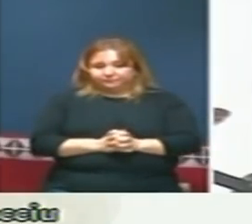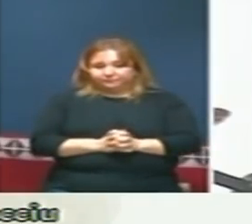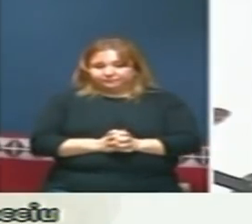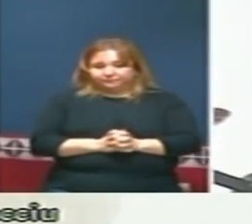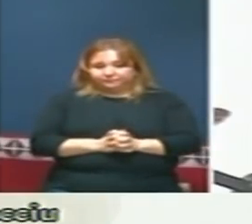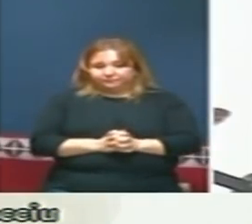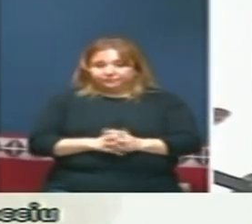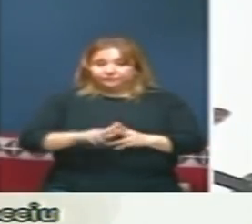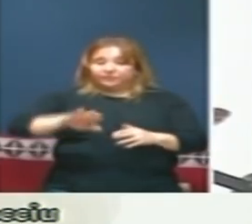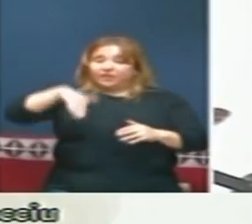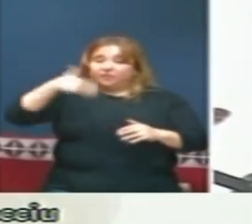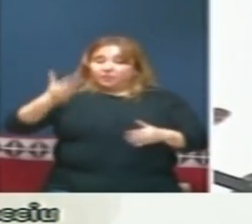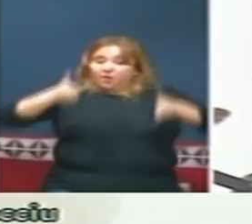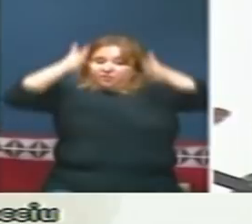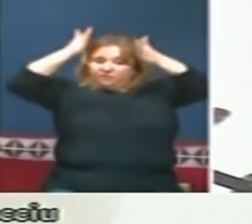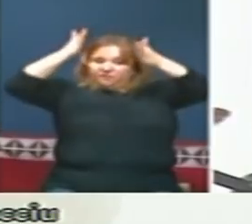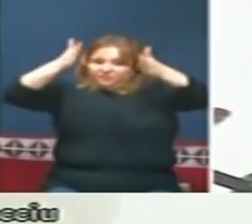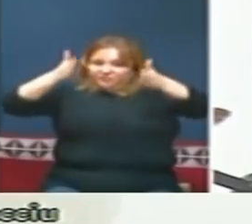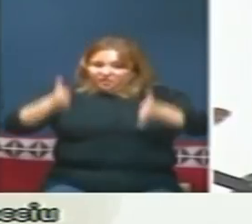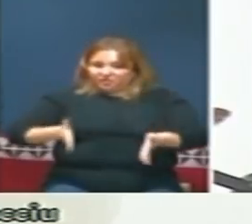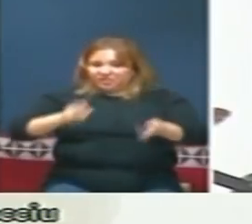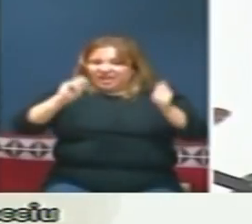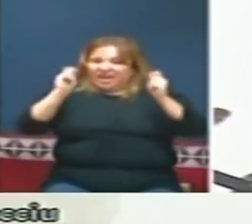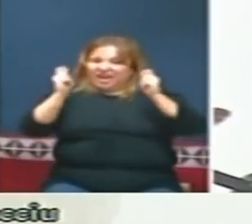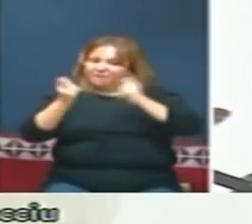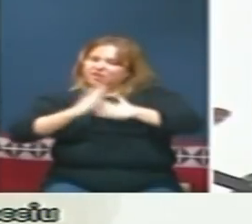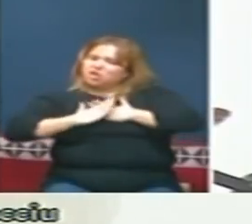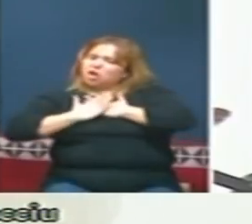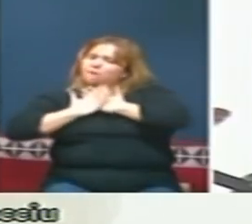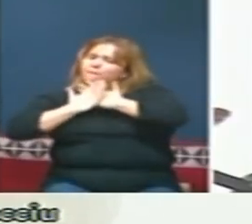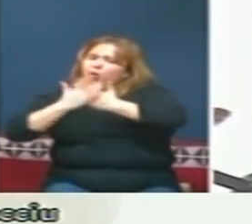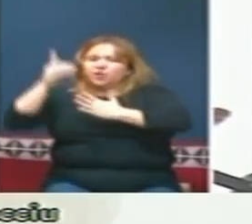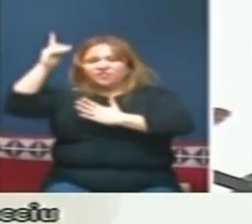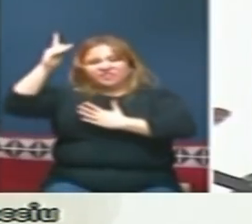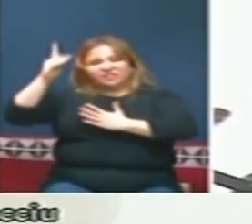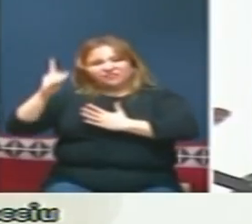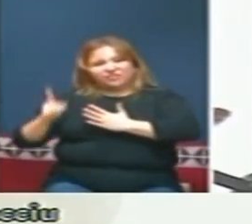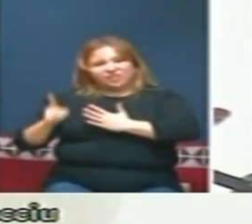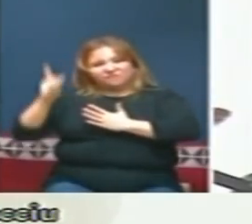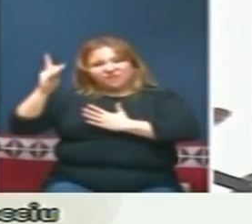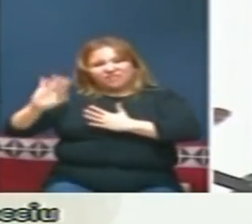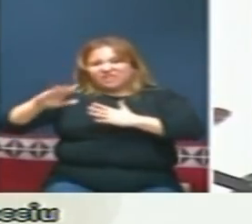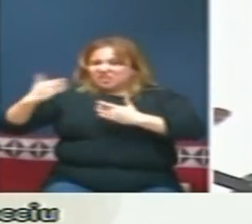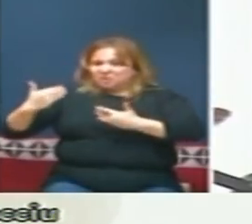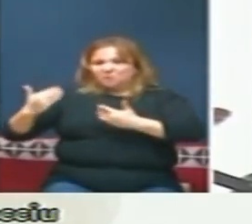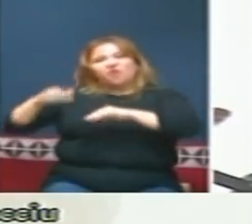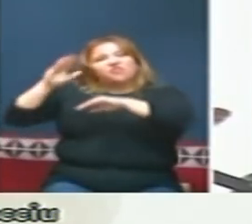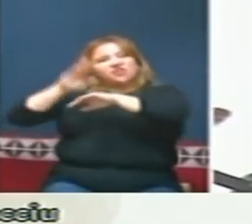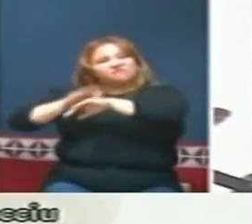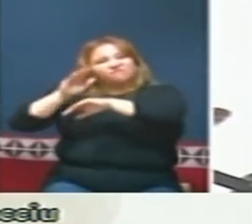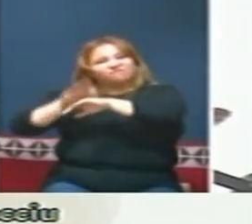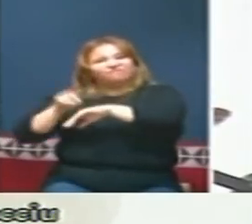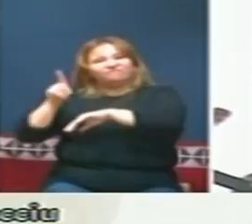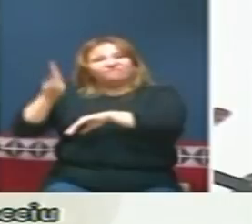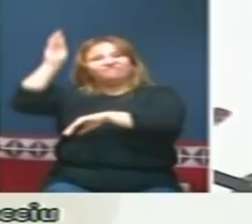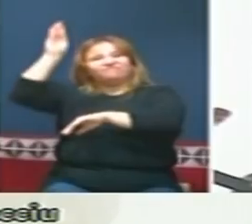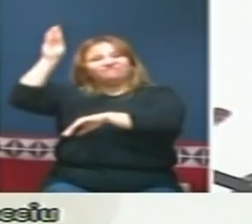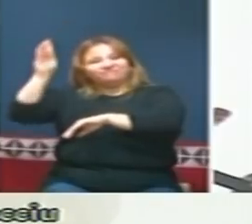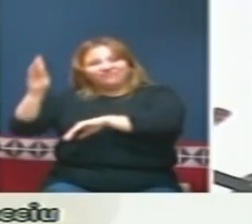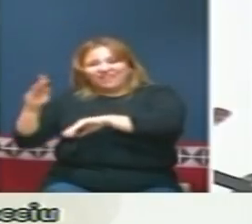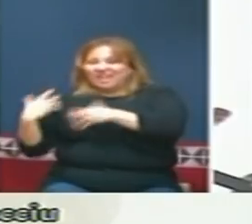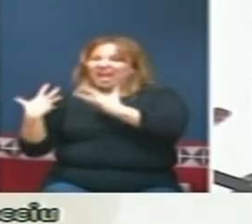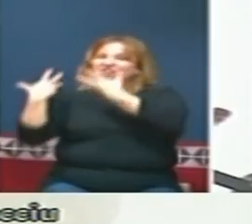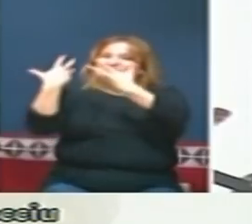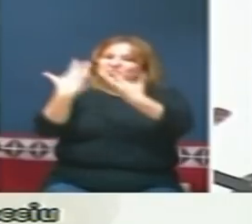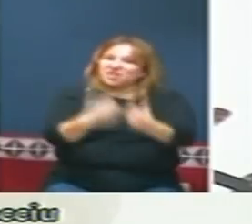Icono del buen pastor, fue enamorado de Cristo y del prójimo, dispuesto a dar su vida por los